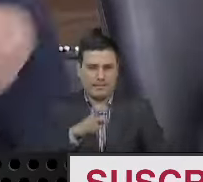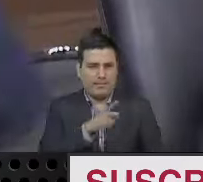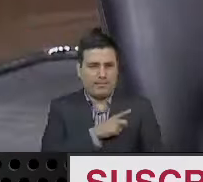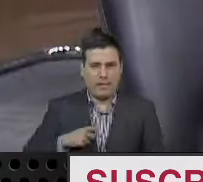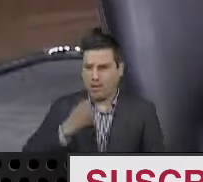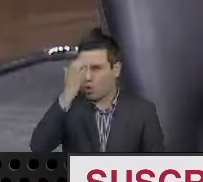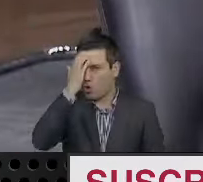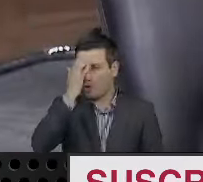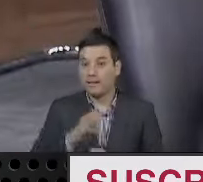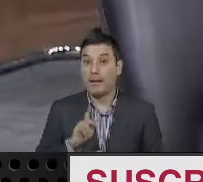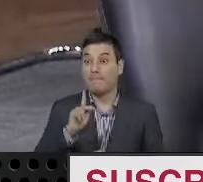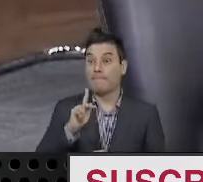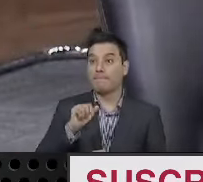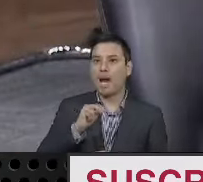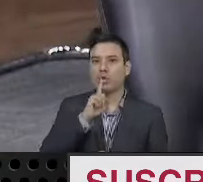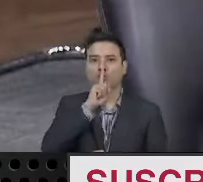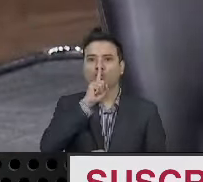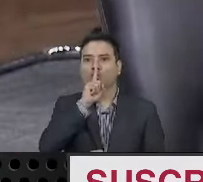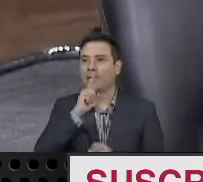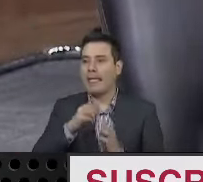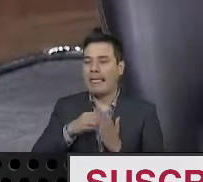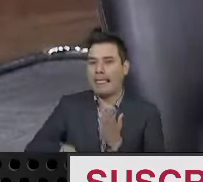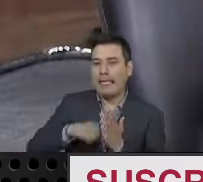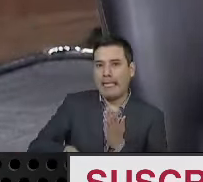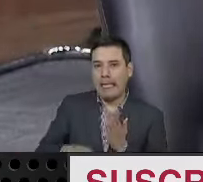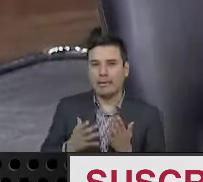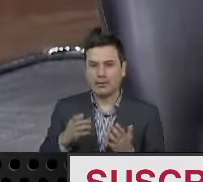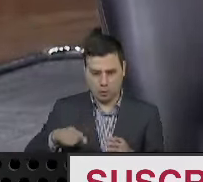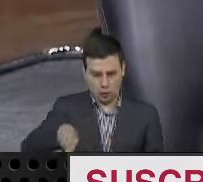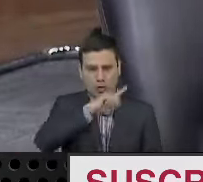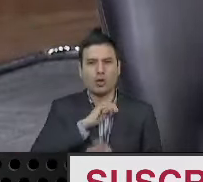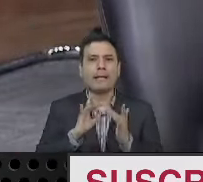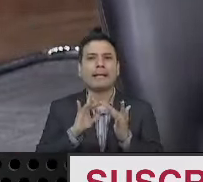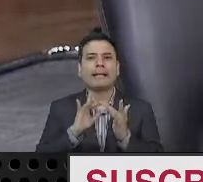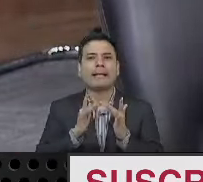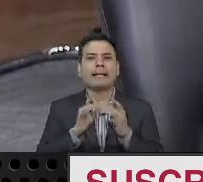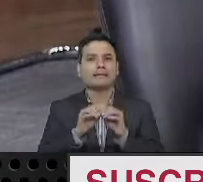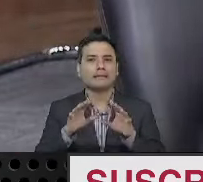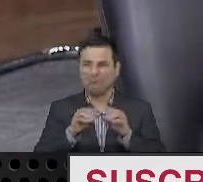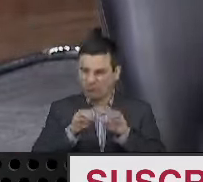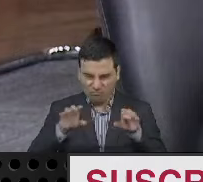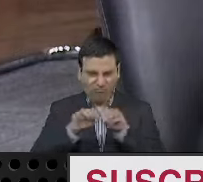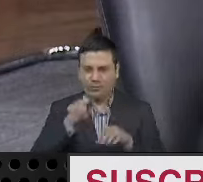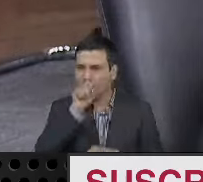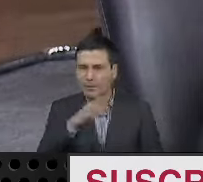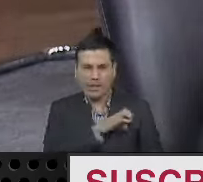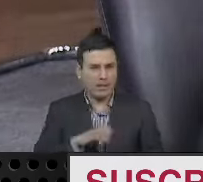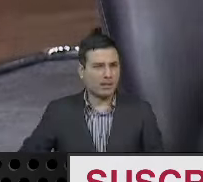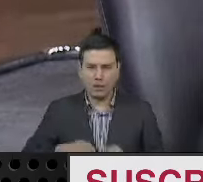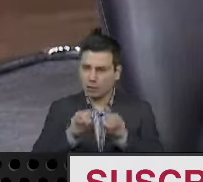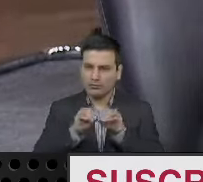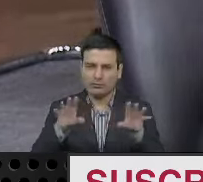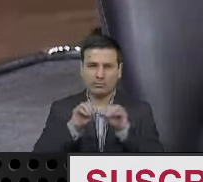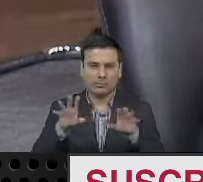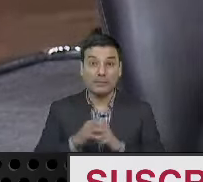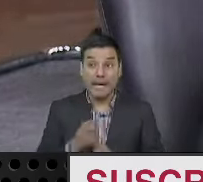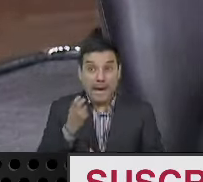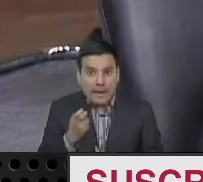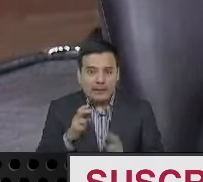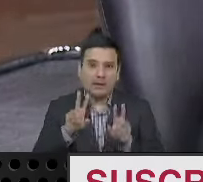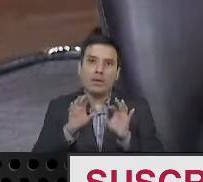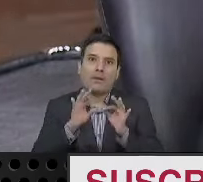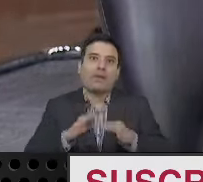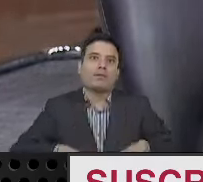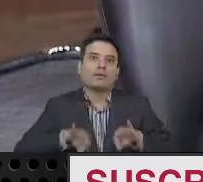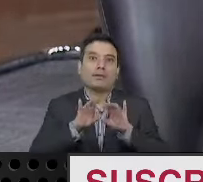que es la que el pan quiere tapar nosotros vamos a hacerlo en redes lo van a hacer nuestros candidatos y por eso hemos dicho que tiene gran relevancia y gran